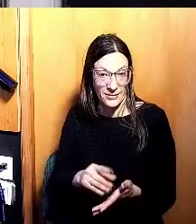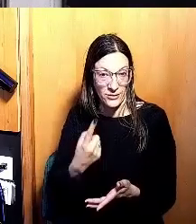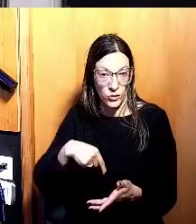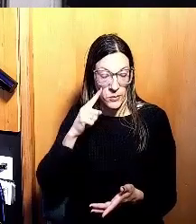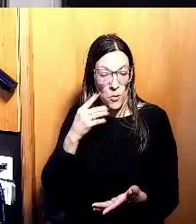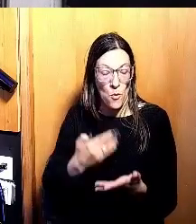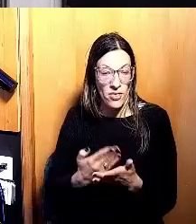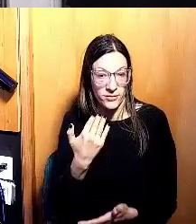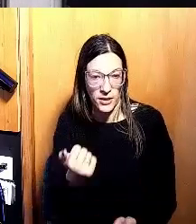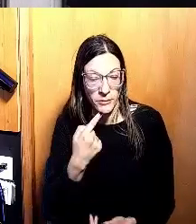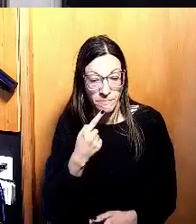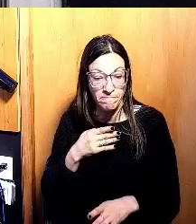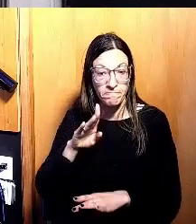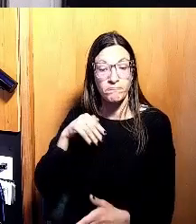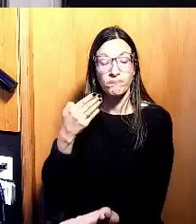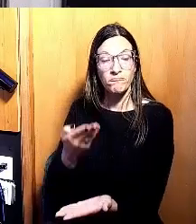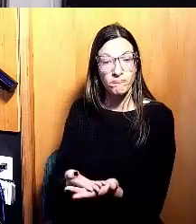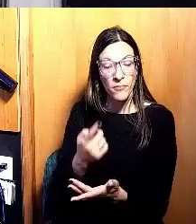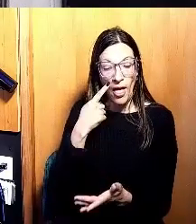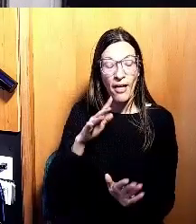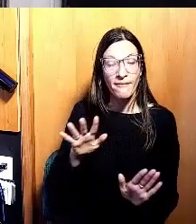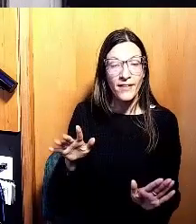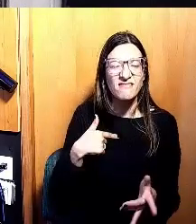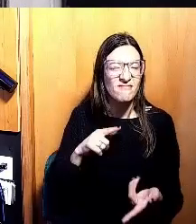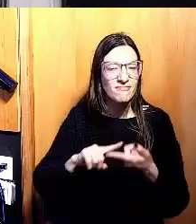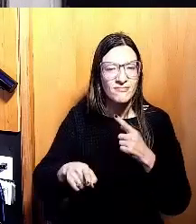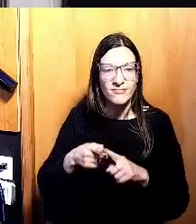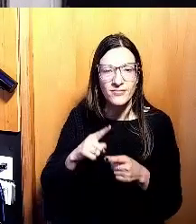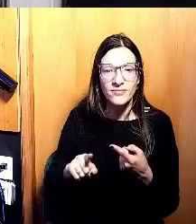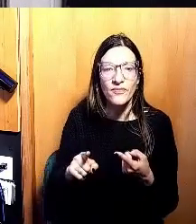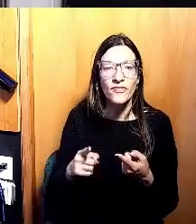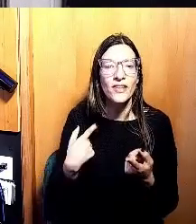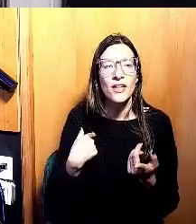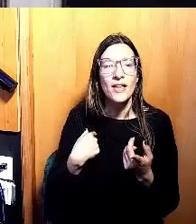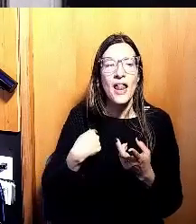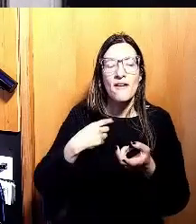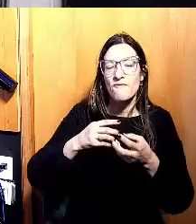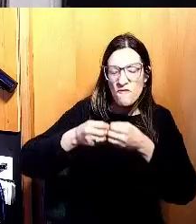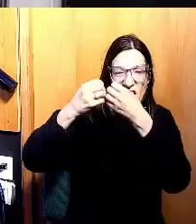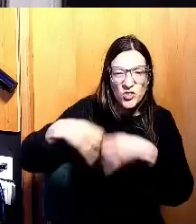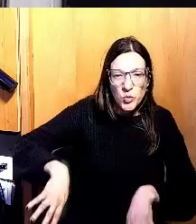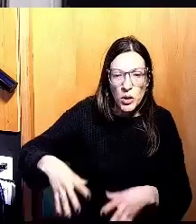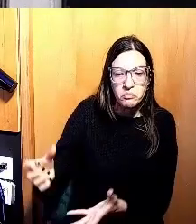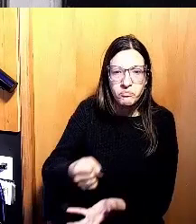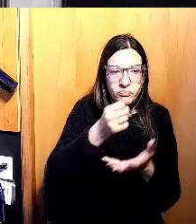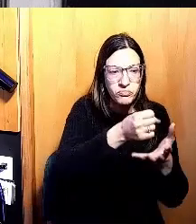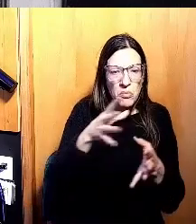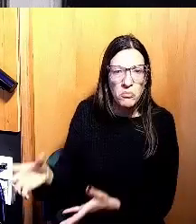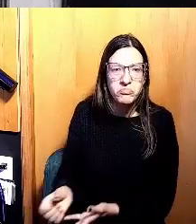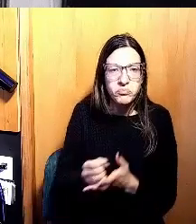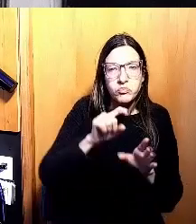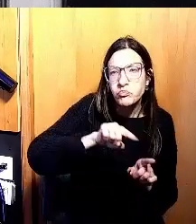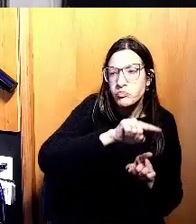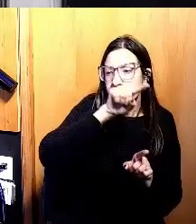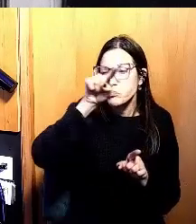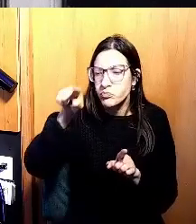ese llamado, y presentamos el primer desafío que tiene que ver con la trazabilidad de los residuos. En este caso,